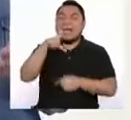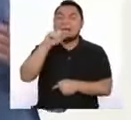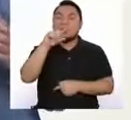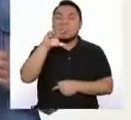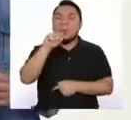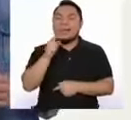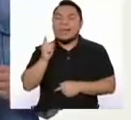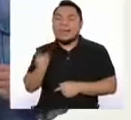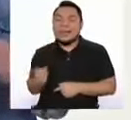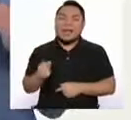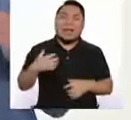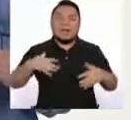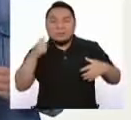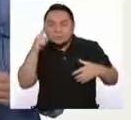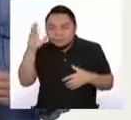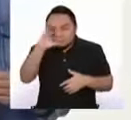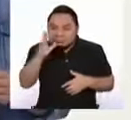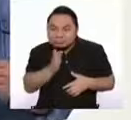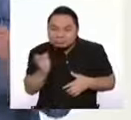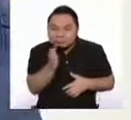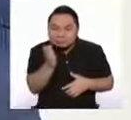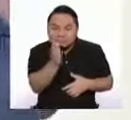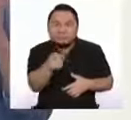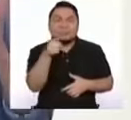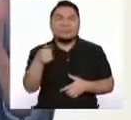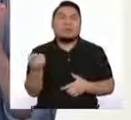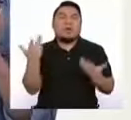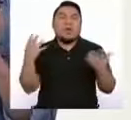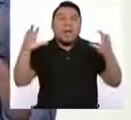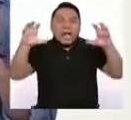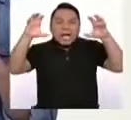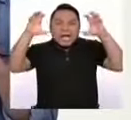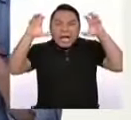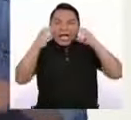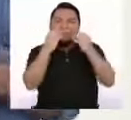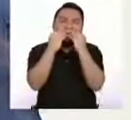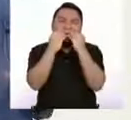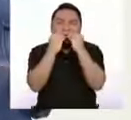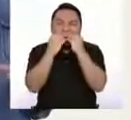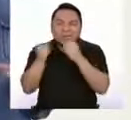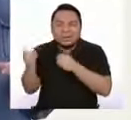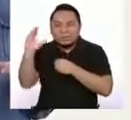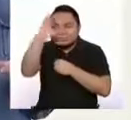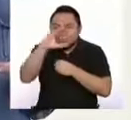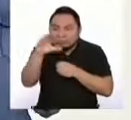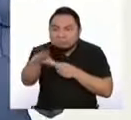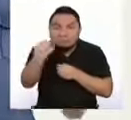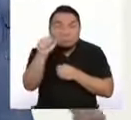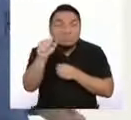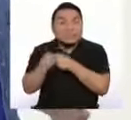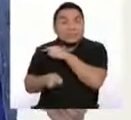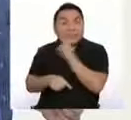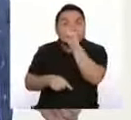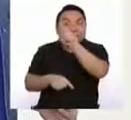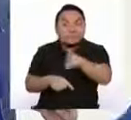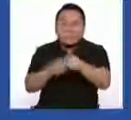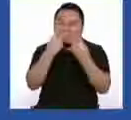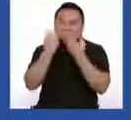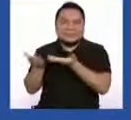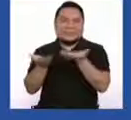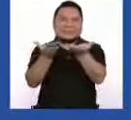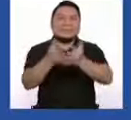Susana cuando intentan seguir un mapa que les ha dejado el monstruo comegalletas. ¿Encontrarán su tesoro? ¡Vamos a